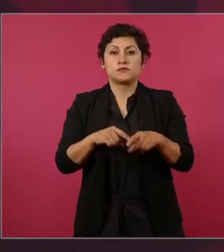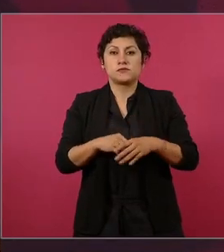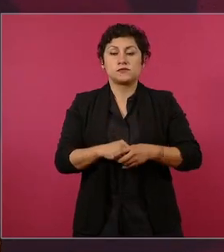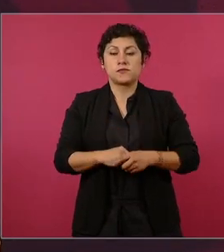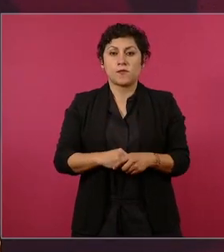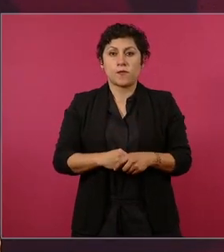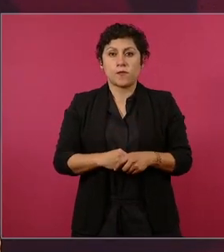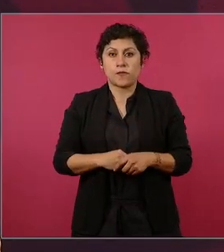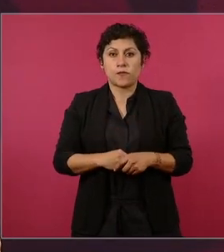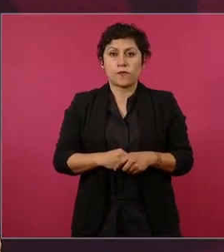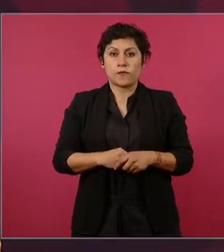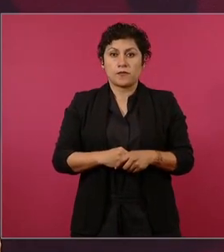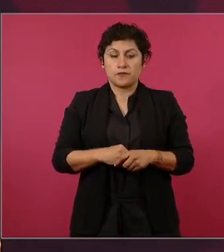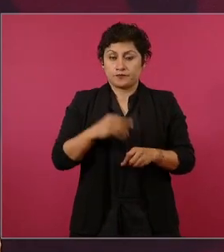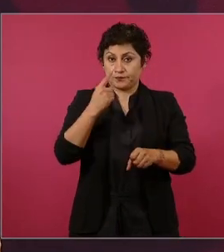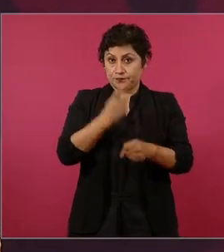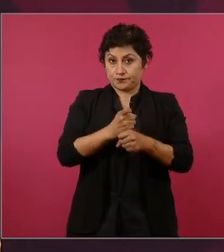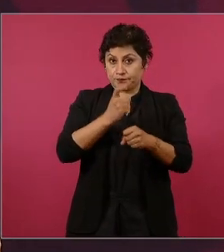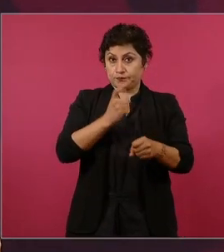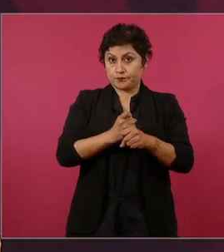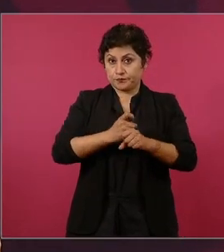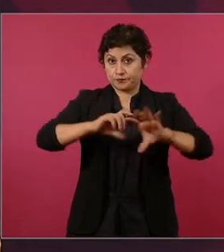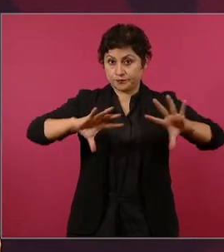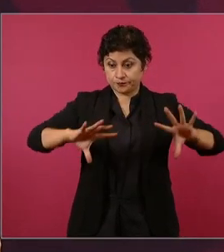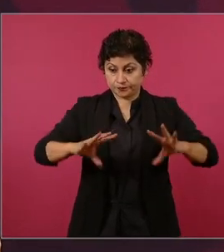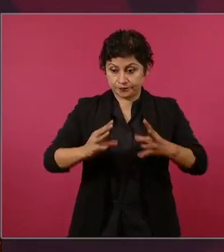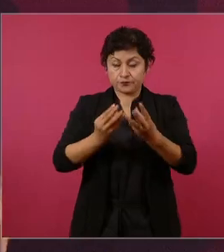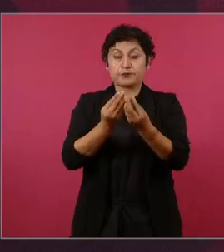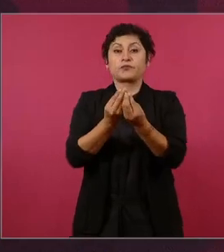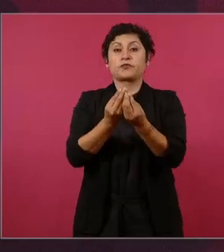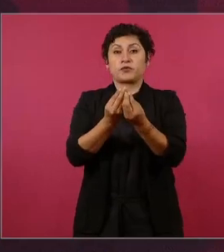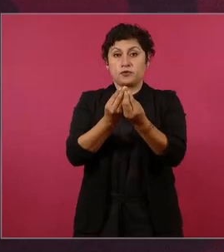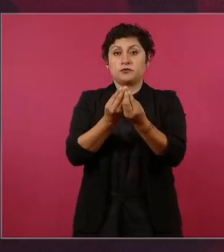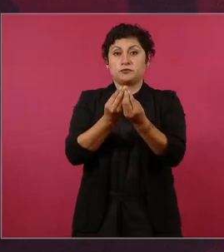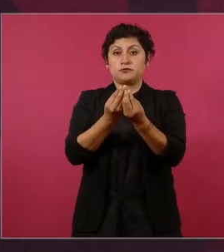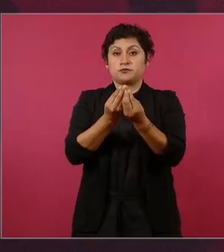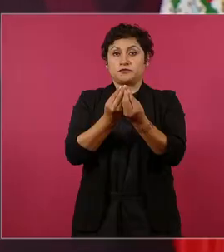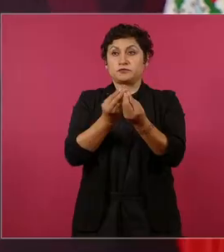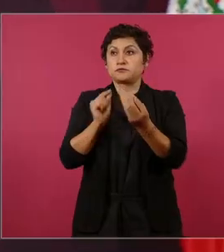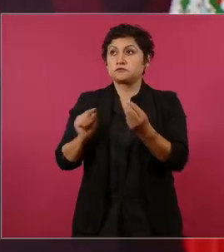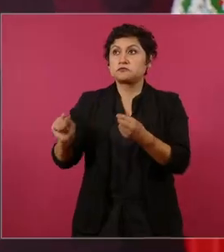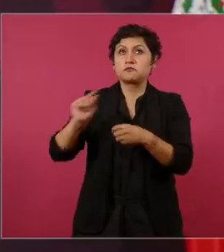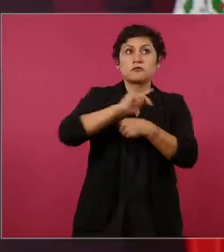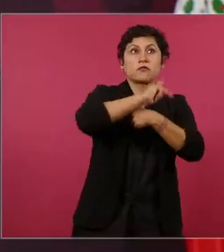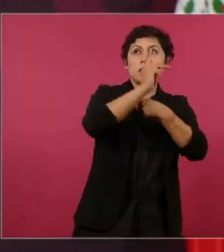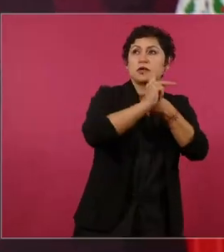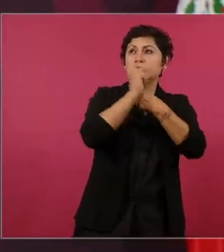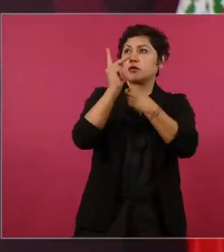la división de lo que cobran en varios países,